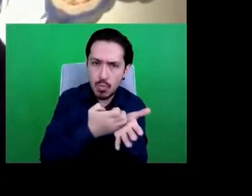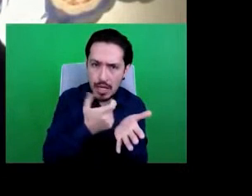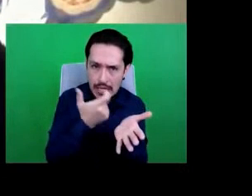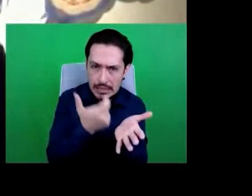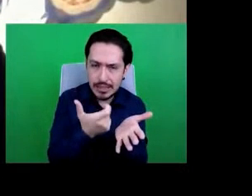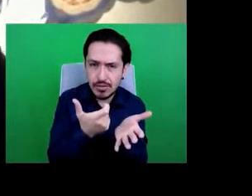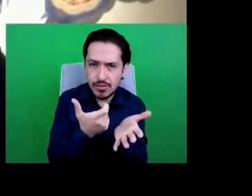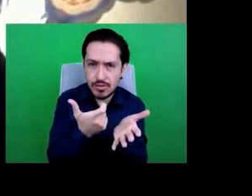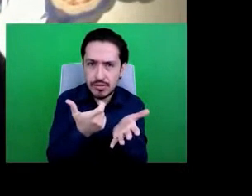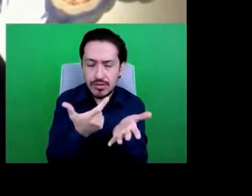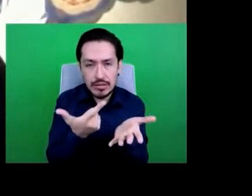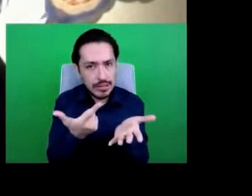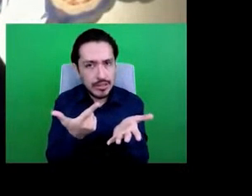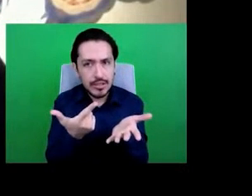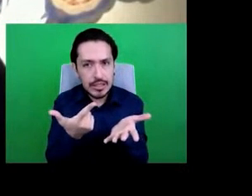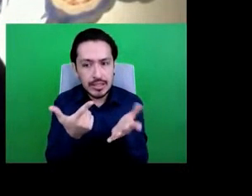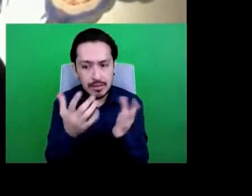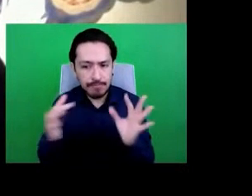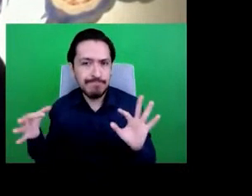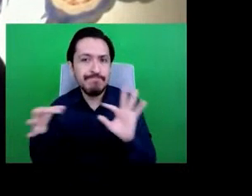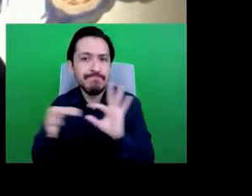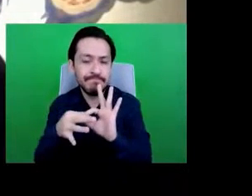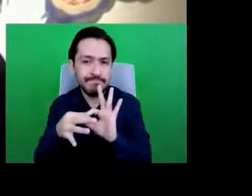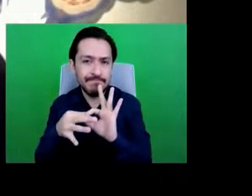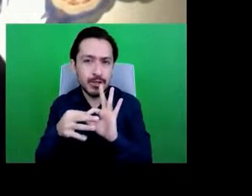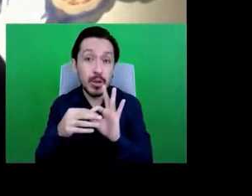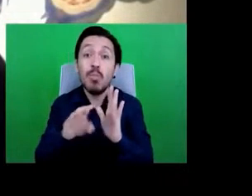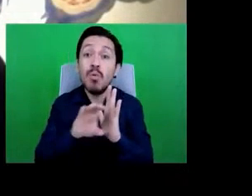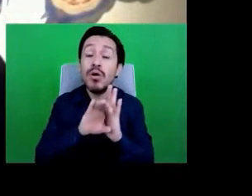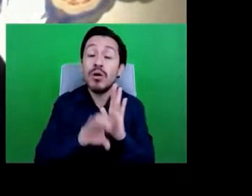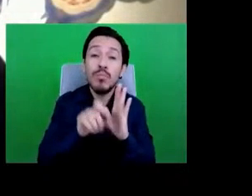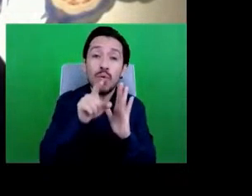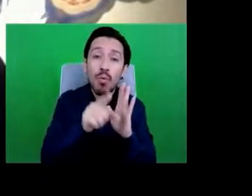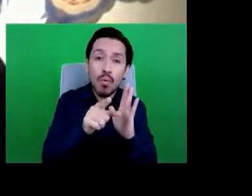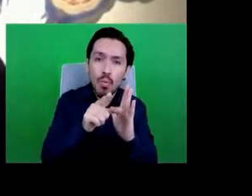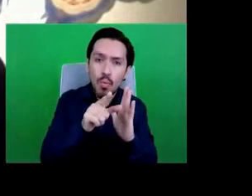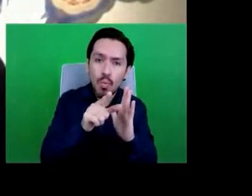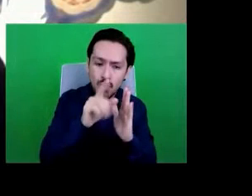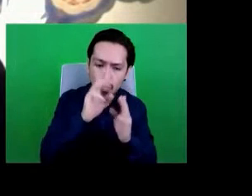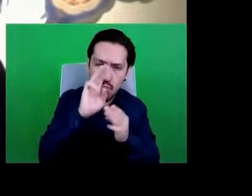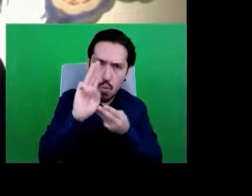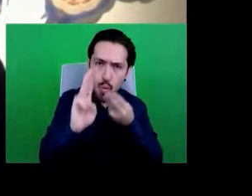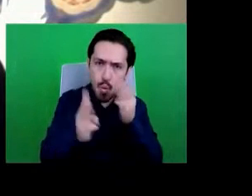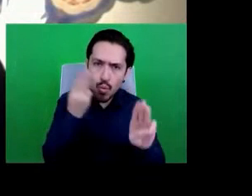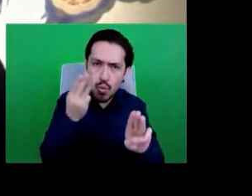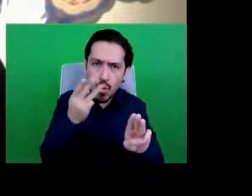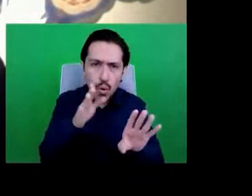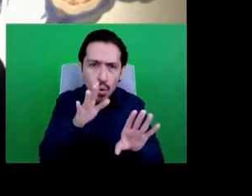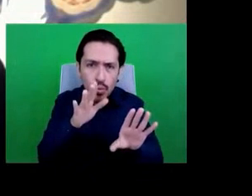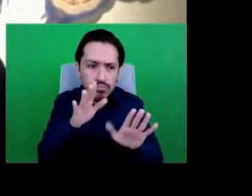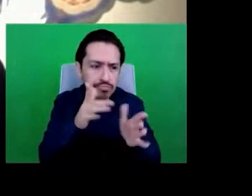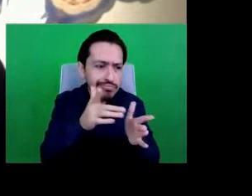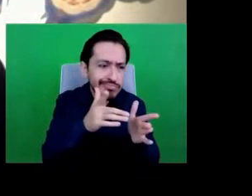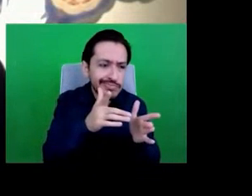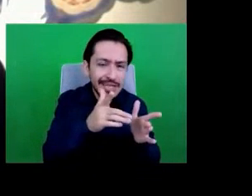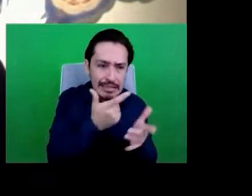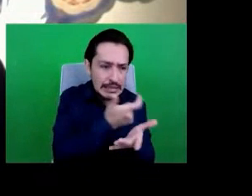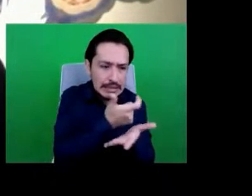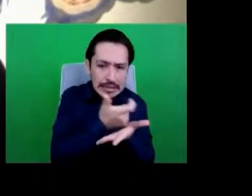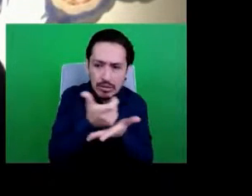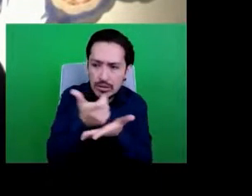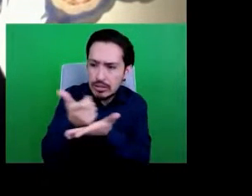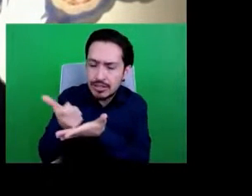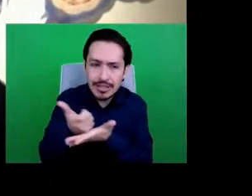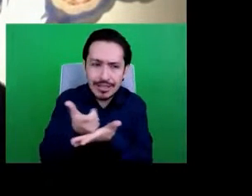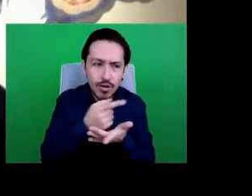los mundos cada vez más, el mundo cada vez más globalizado y cómo los medios cambian el poder de la